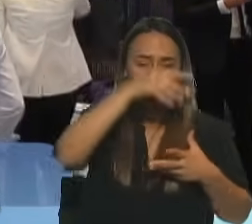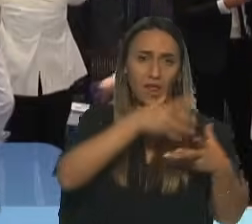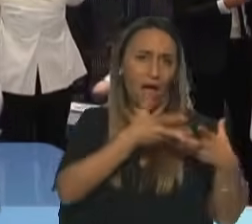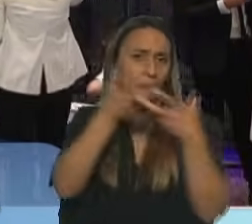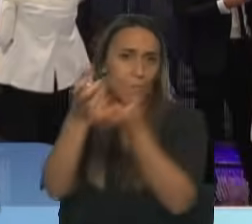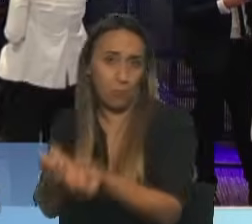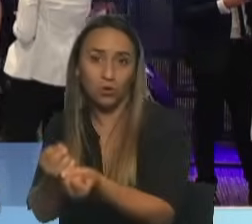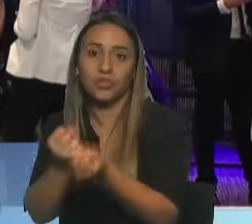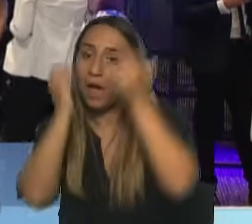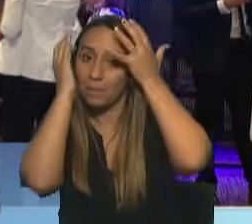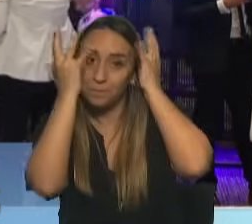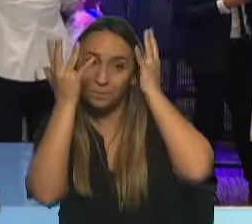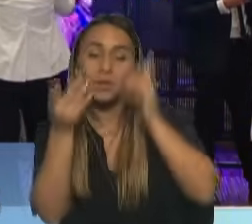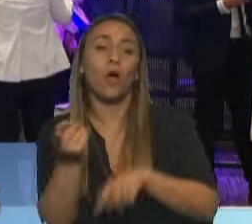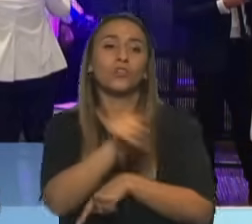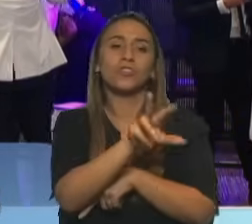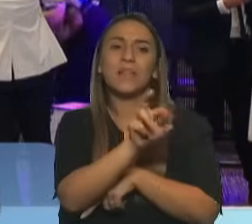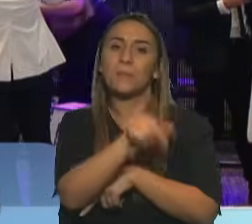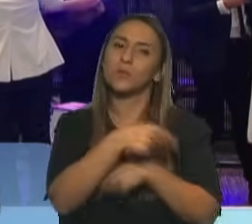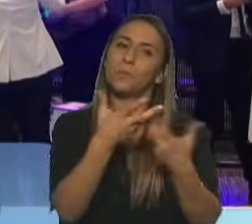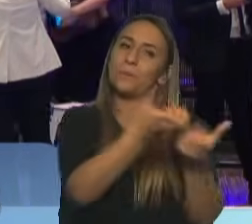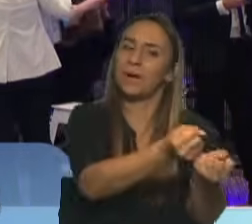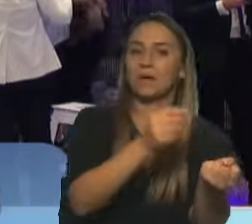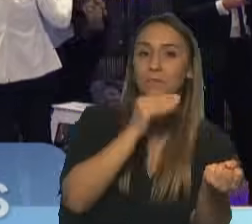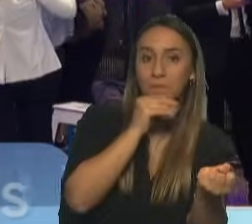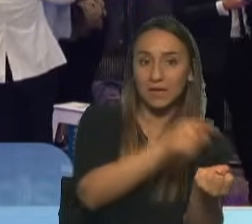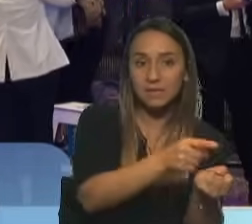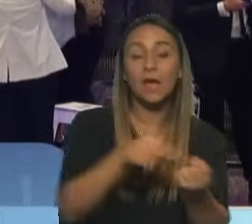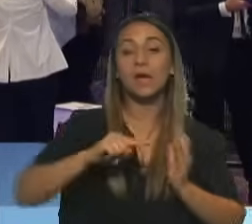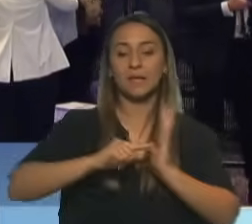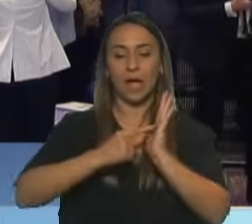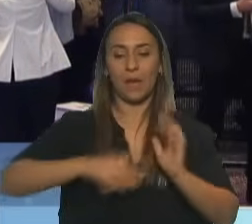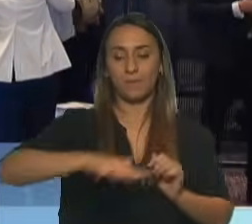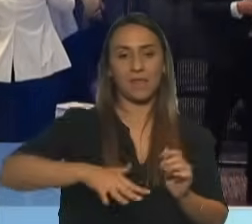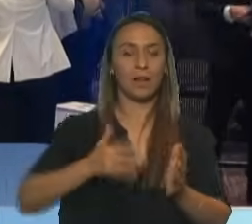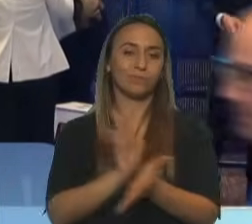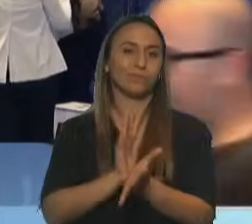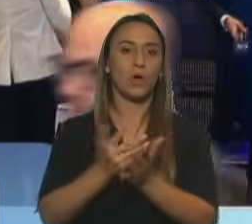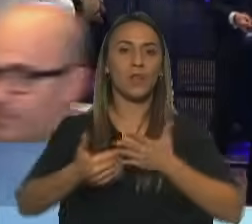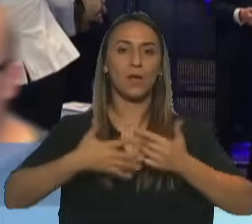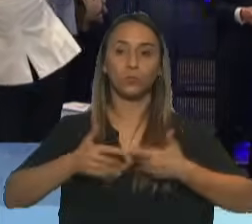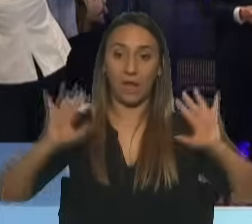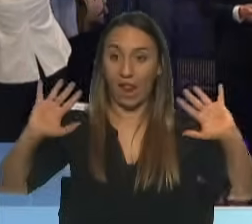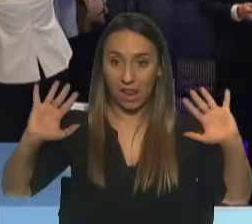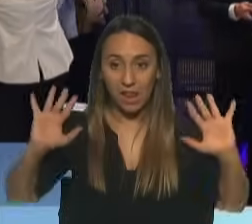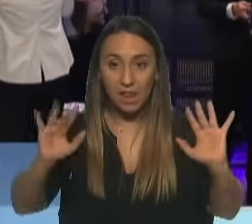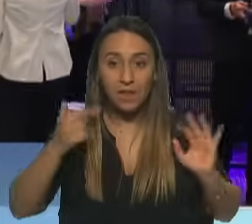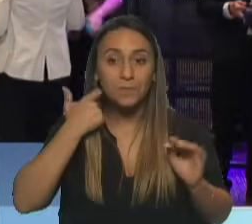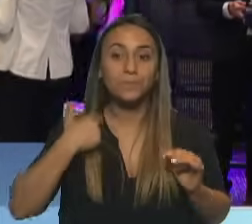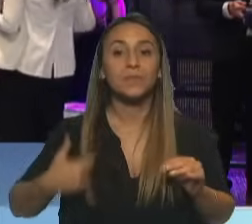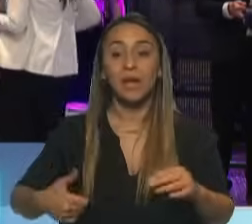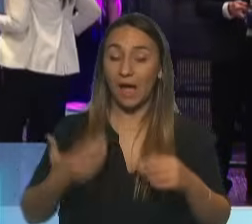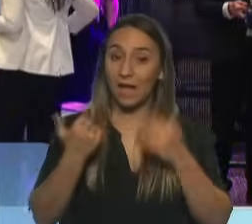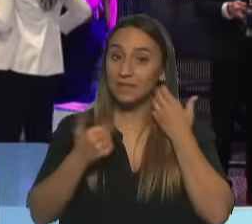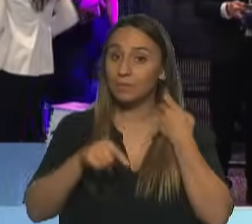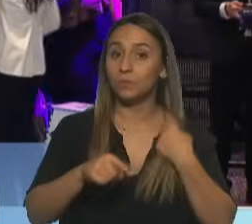un 30% hacia Sergio Massa. La Ciudad de Buenos Aires estaría en este Ciudad de sentido Buenos quedando Aires, más neutra, ¿no? en donde se desactivó ¿no?